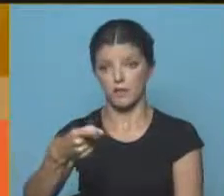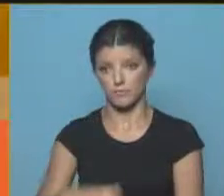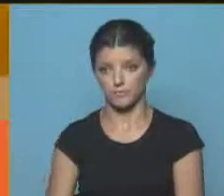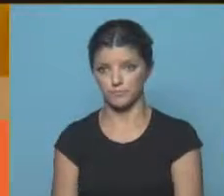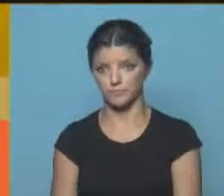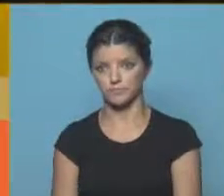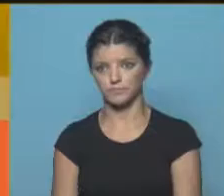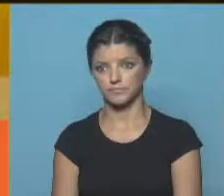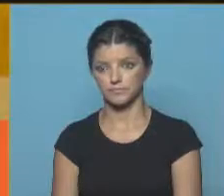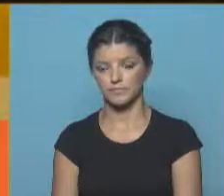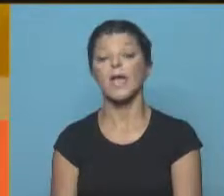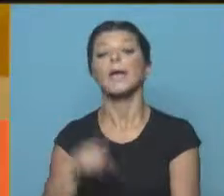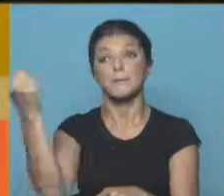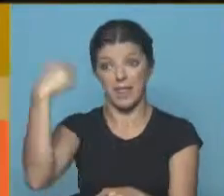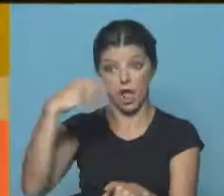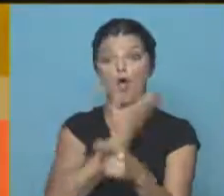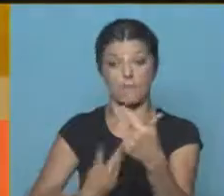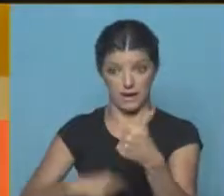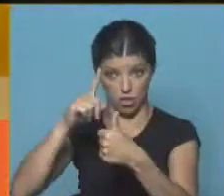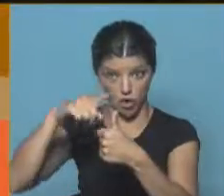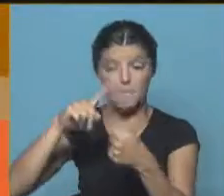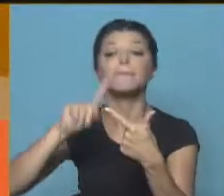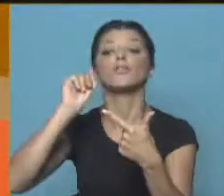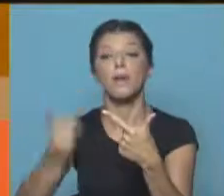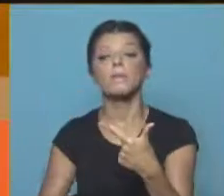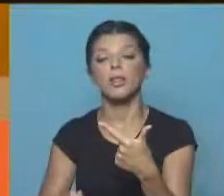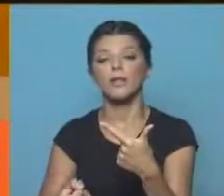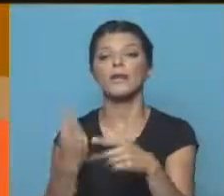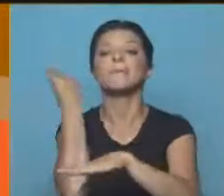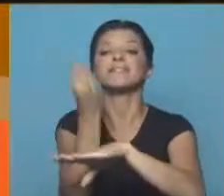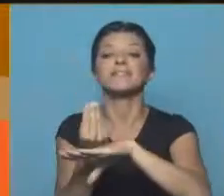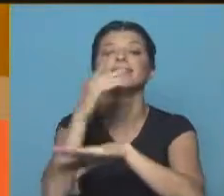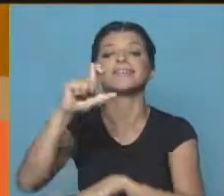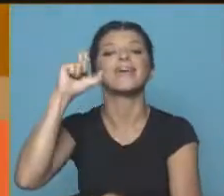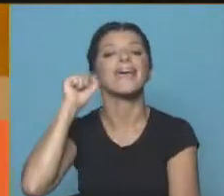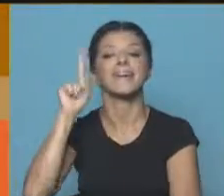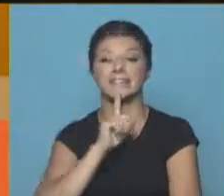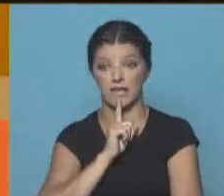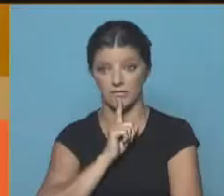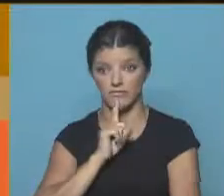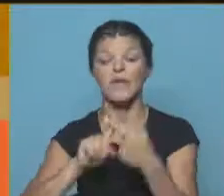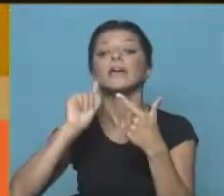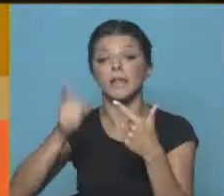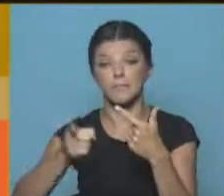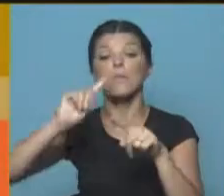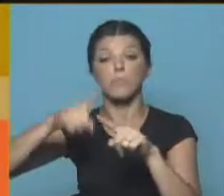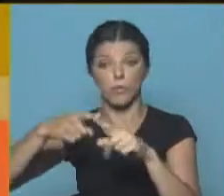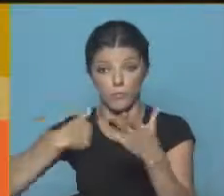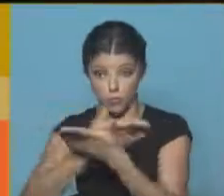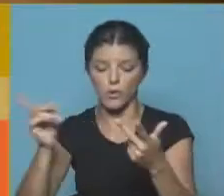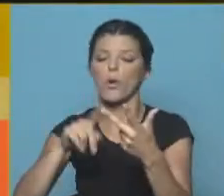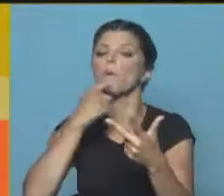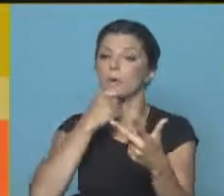decías, no solamente van a venir gobernadores, sino también referentes de la CGT y también funcionarios públicos.